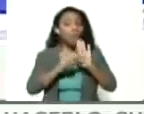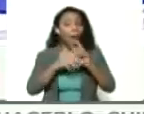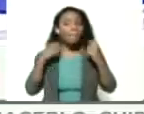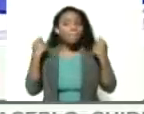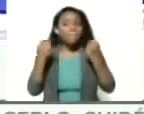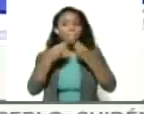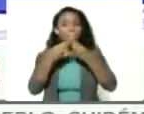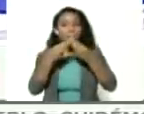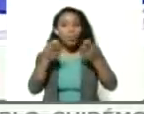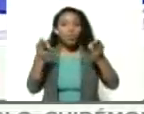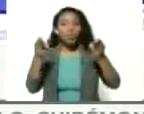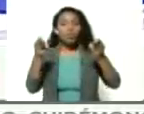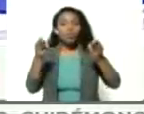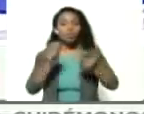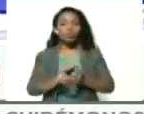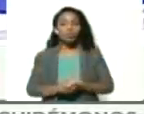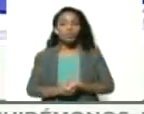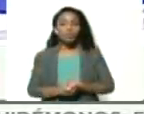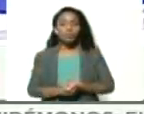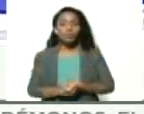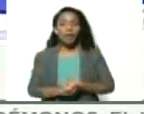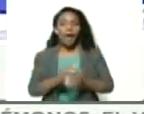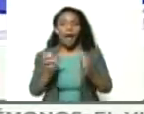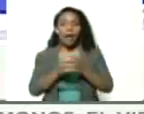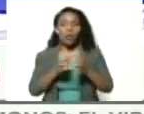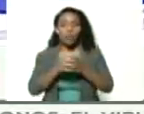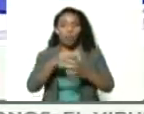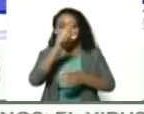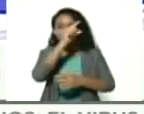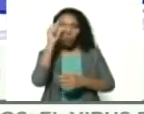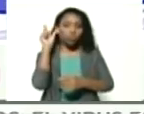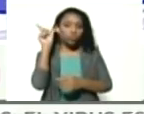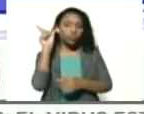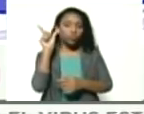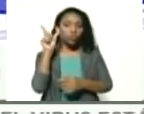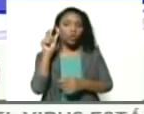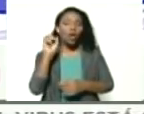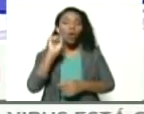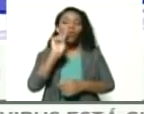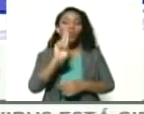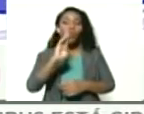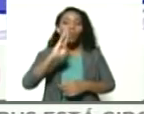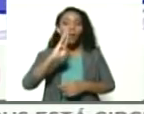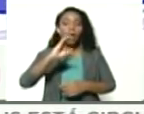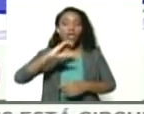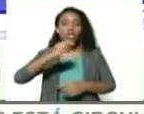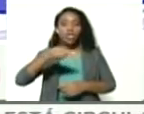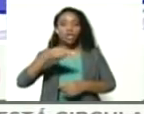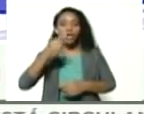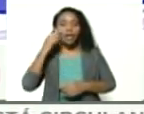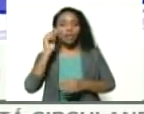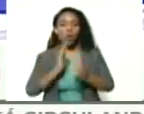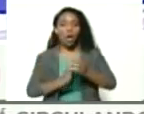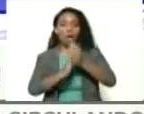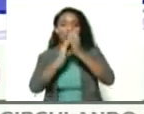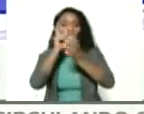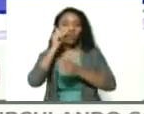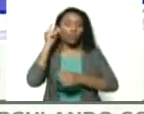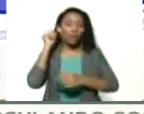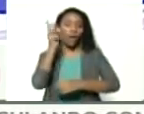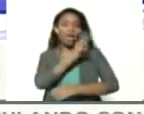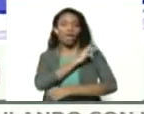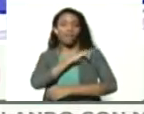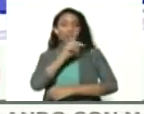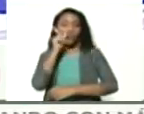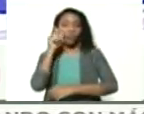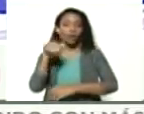públicas. El Partido Socialista Unido de Venezuela, su VCH, sus líderes y lideresas, jefas y jefes